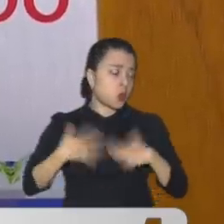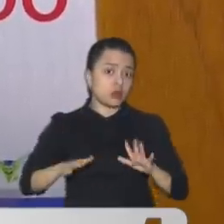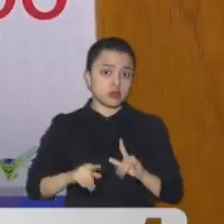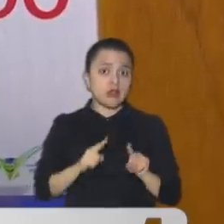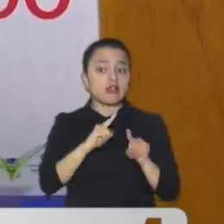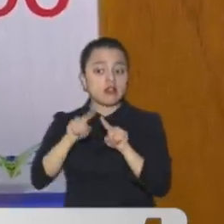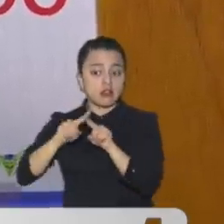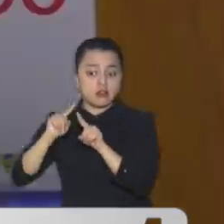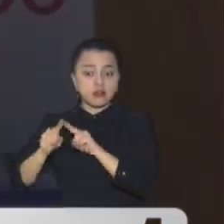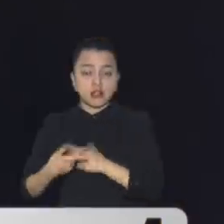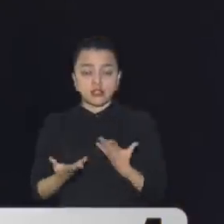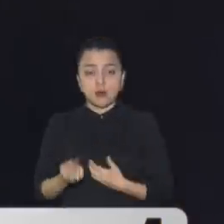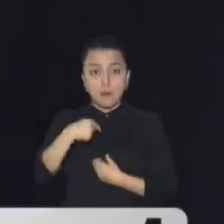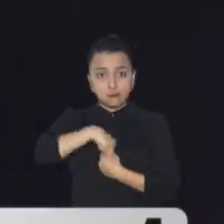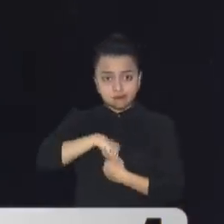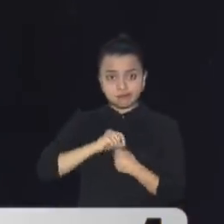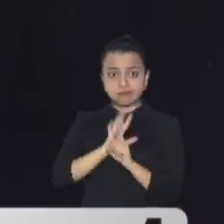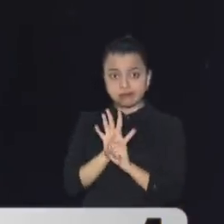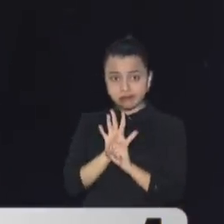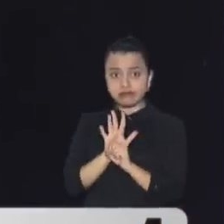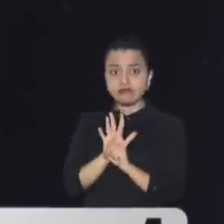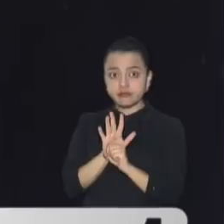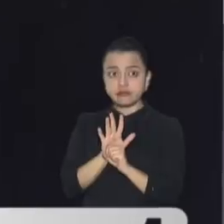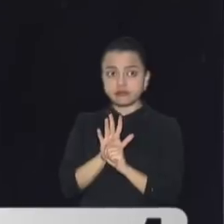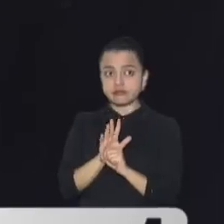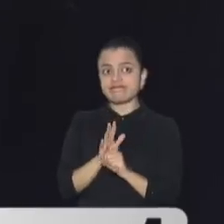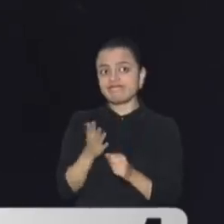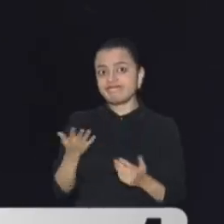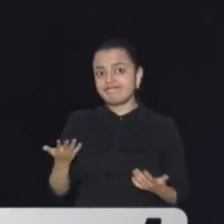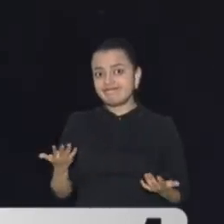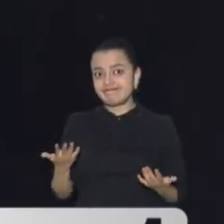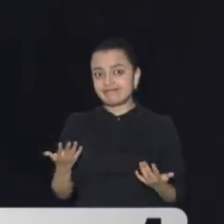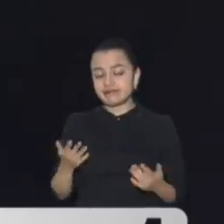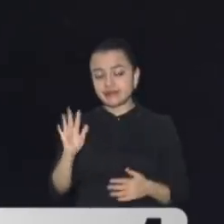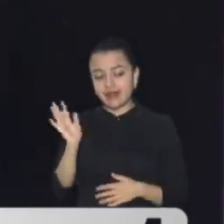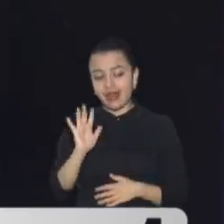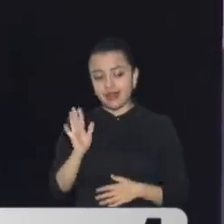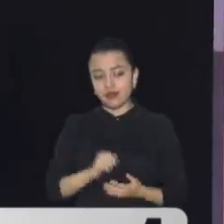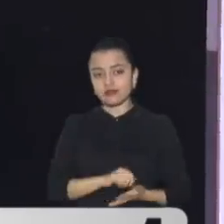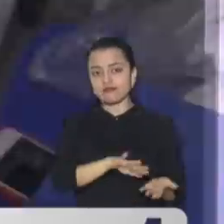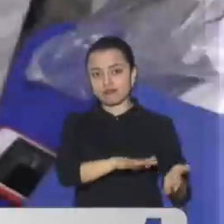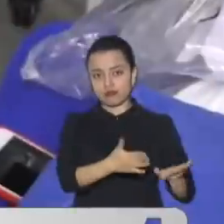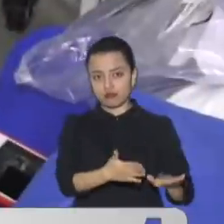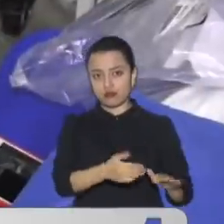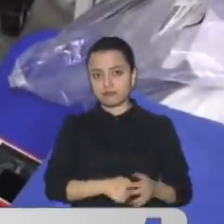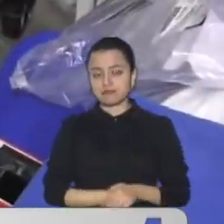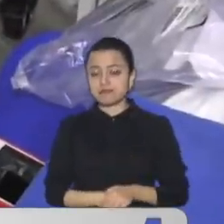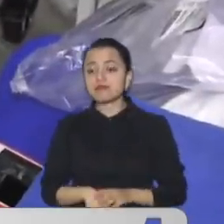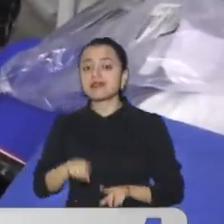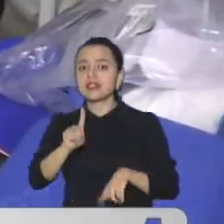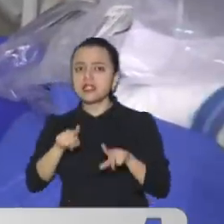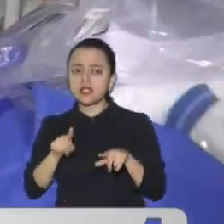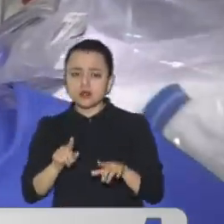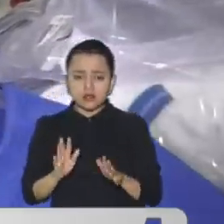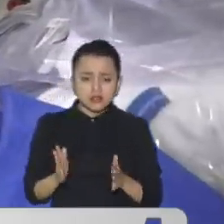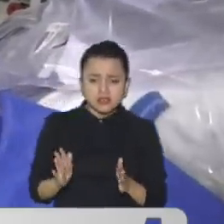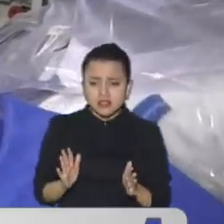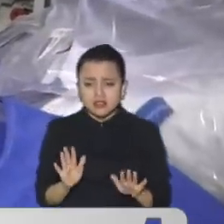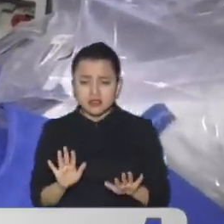pacientes portadores del virus. A muchos les ha tocado decirle adiós. y a otros, pues los ha